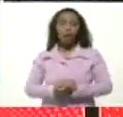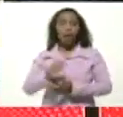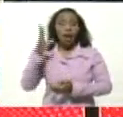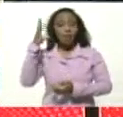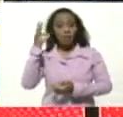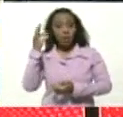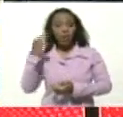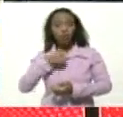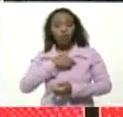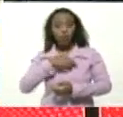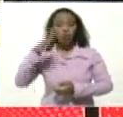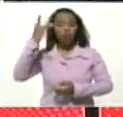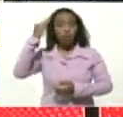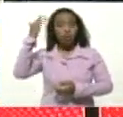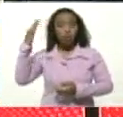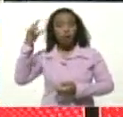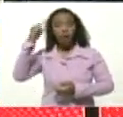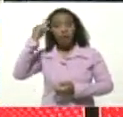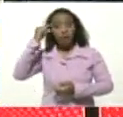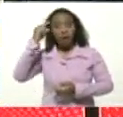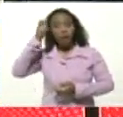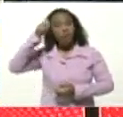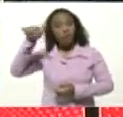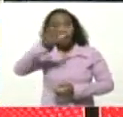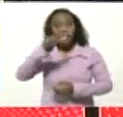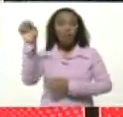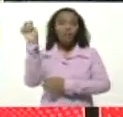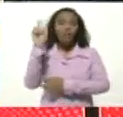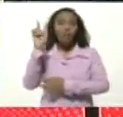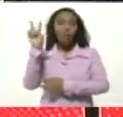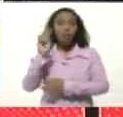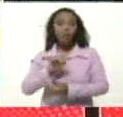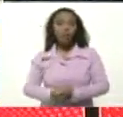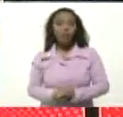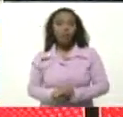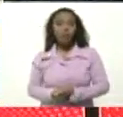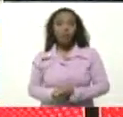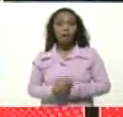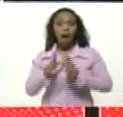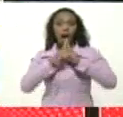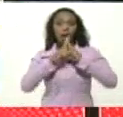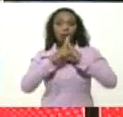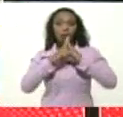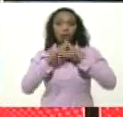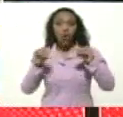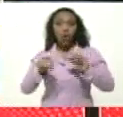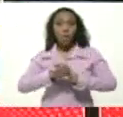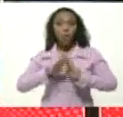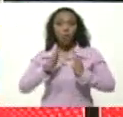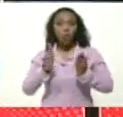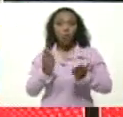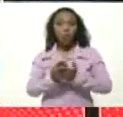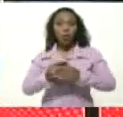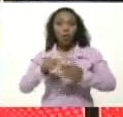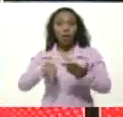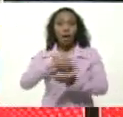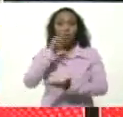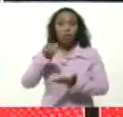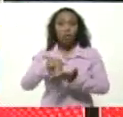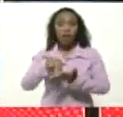Soñamos el día en que el pueblo de Venezuela, en toda la geografía nacional, de este